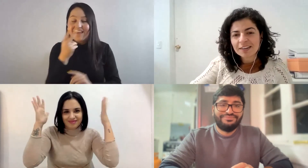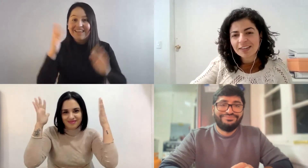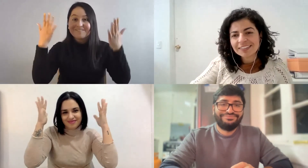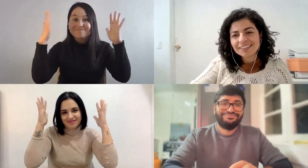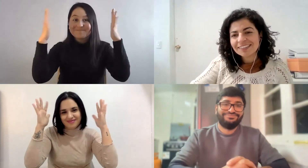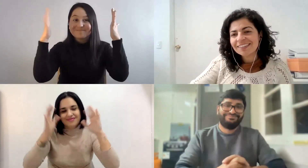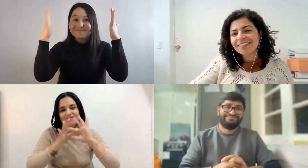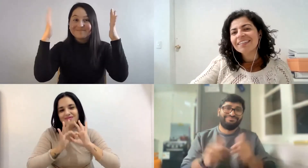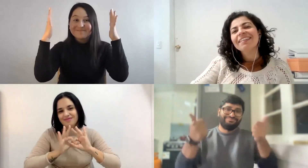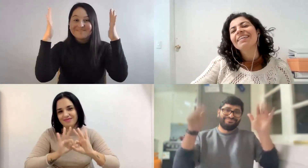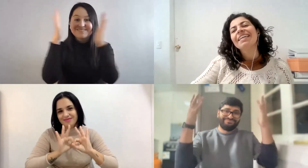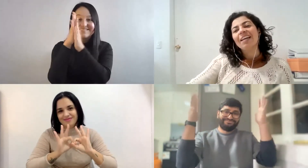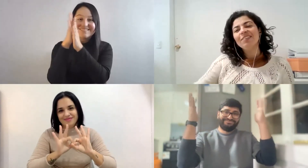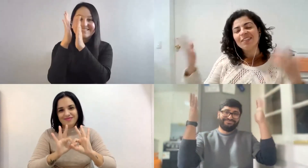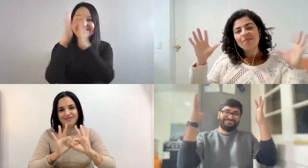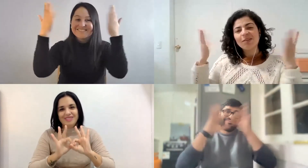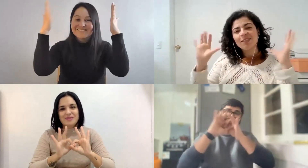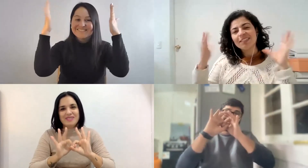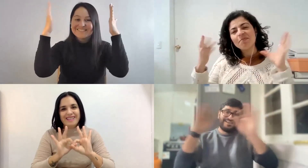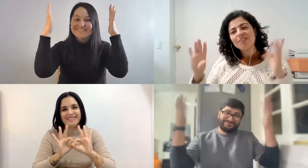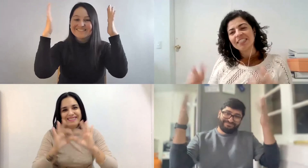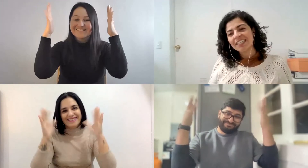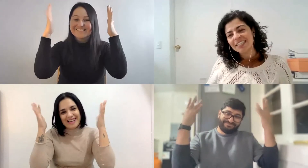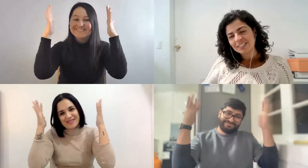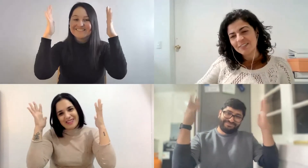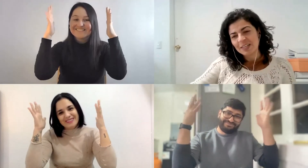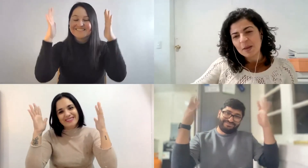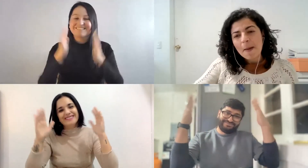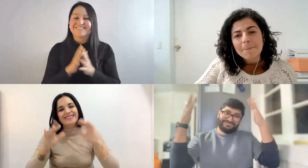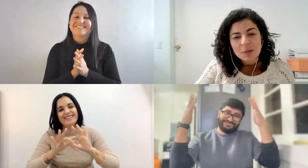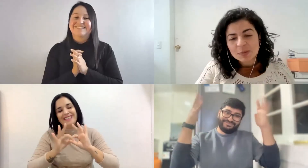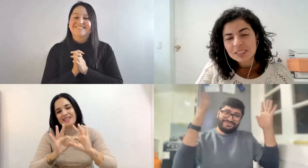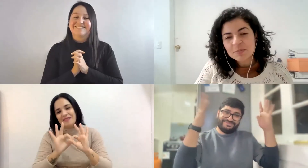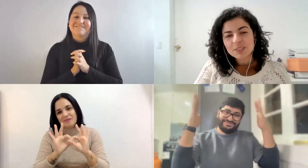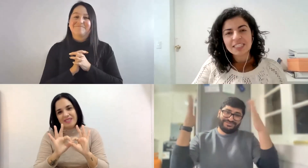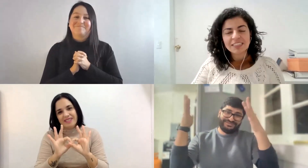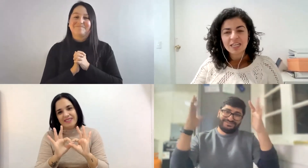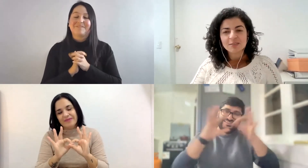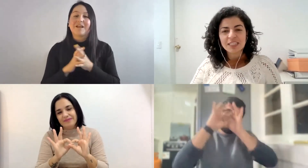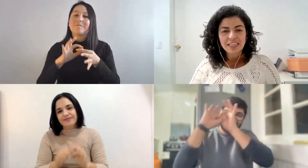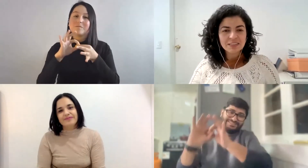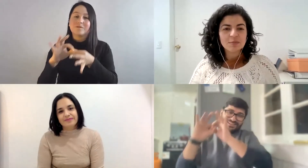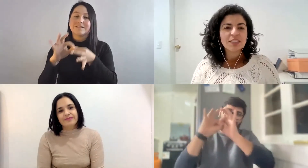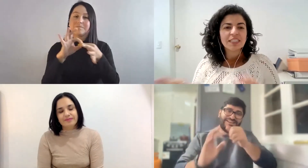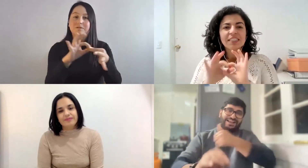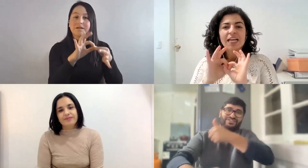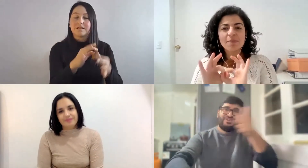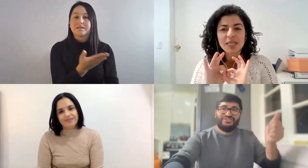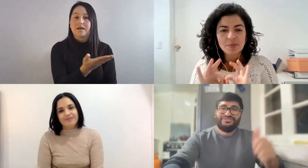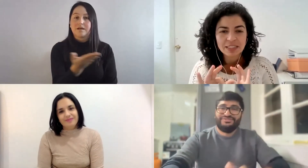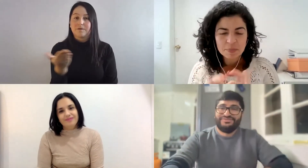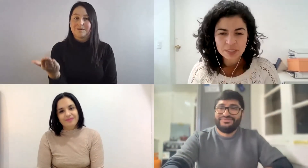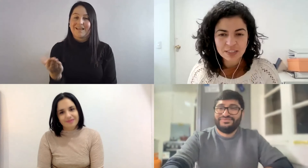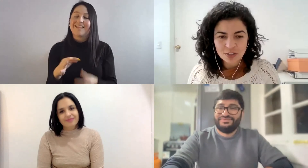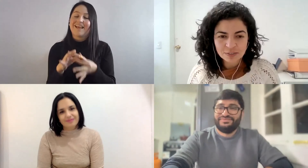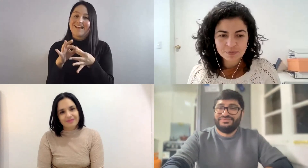ponen arriba. Claro, aplausos Sí, así, muchas muy gracias. fácil de recibir. Pero muchas gracias a ustedes, muchas gracias a Camila